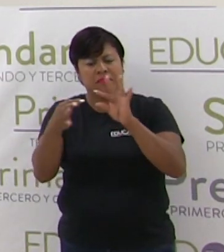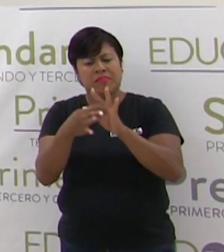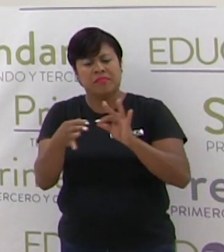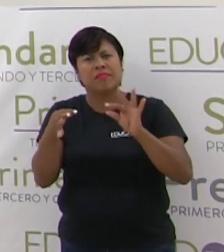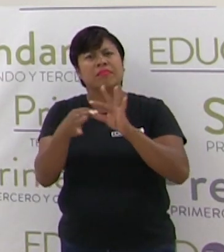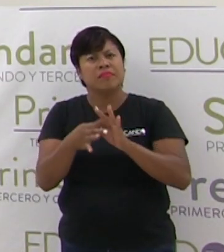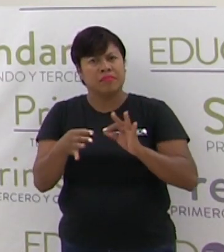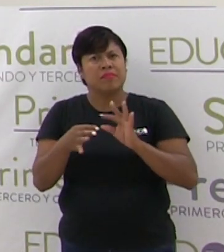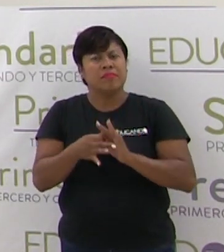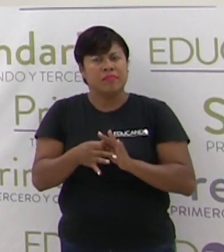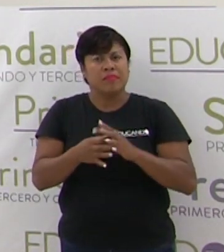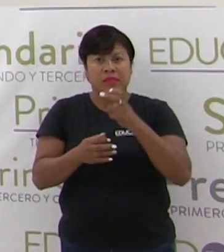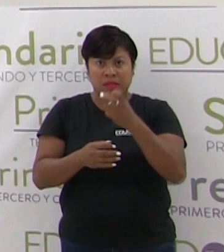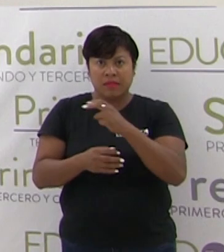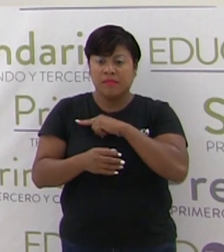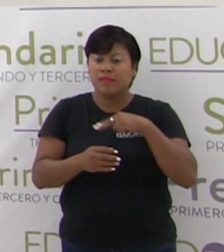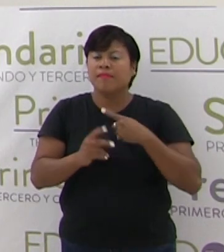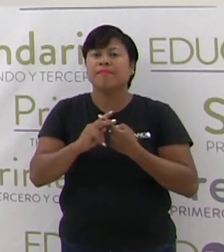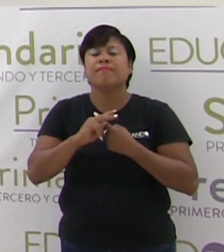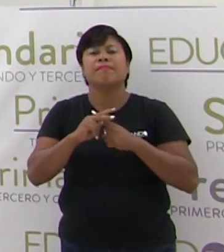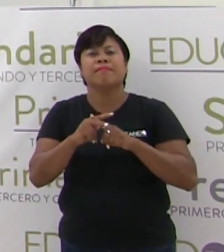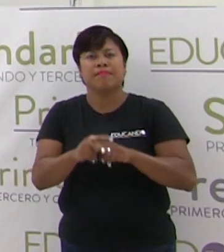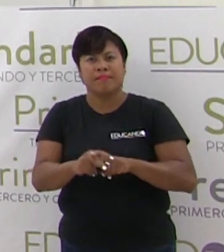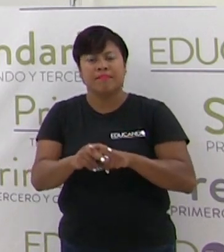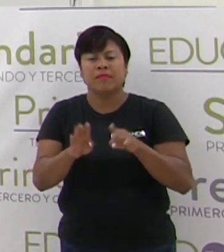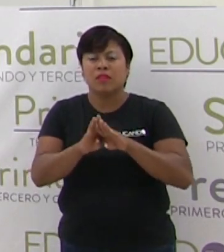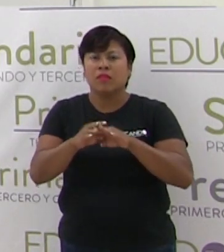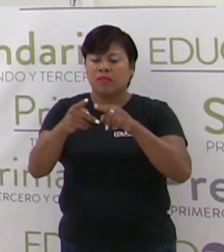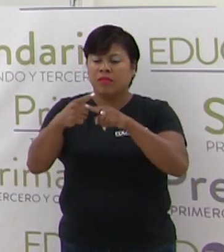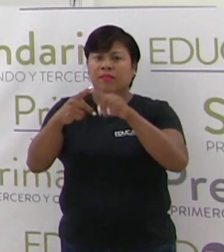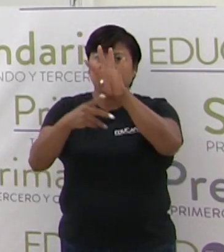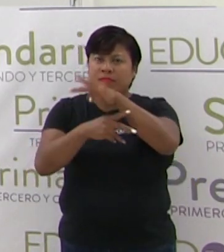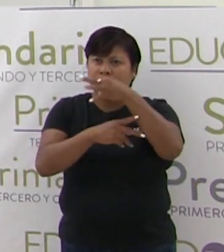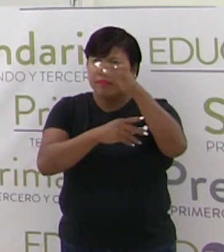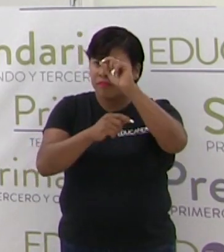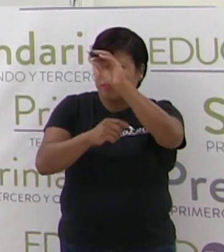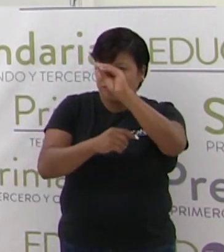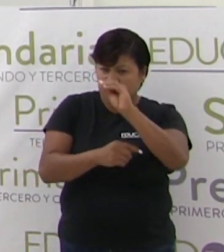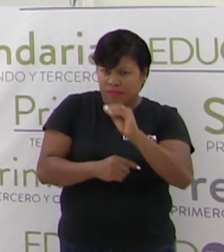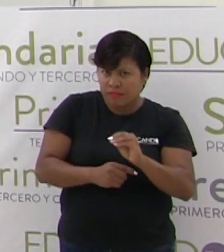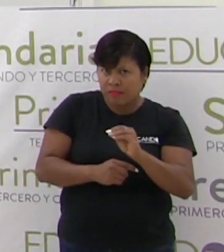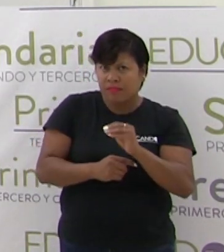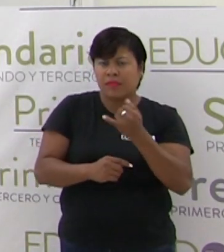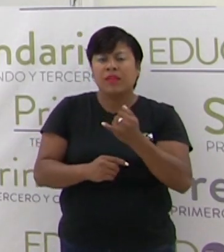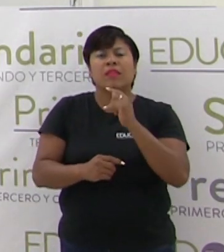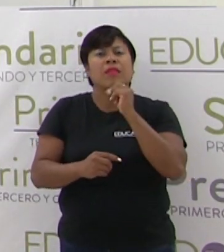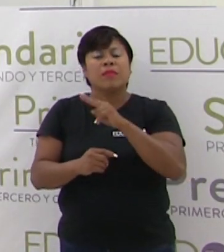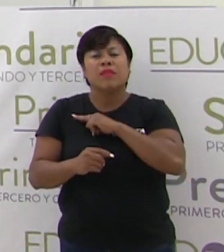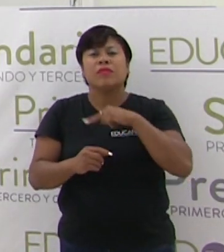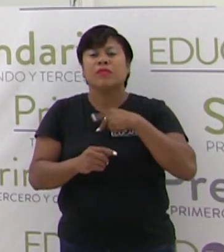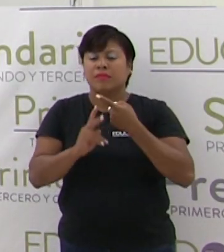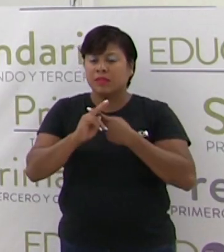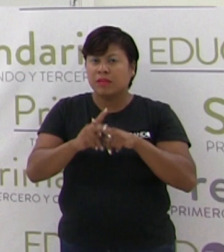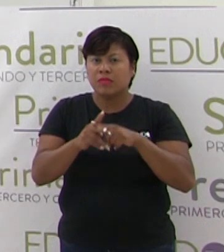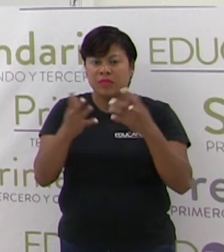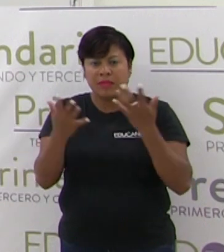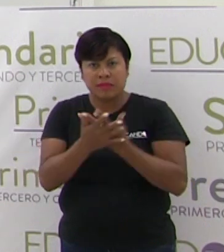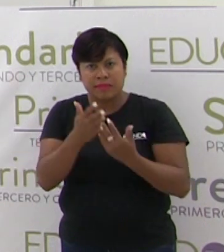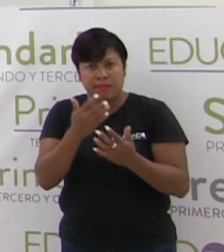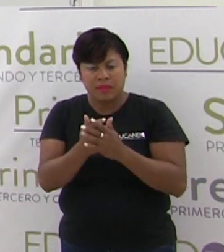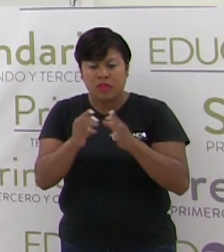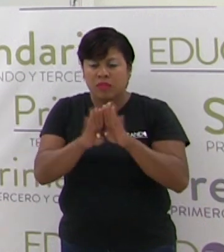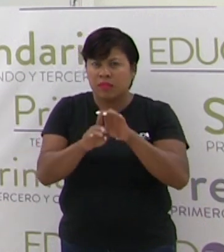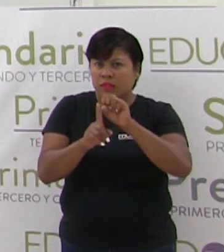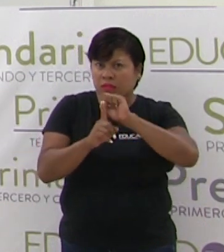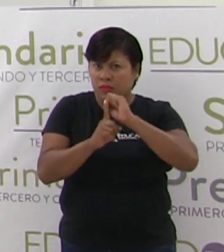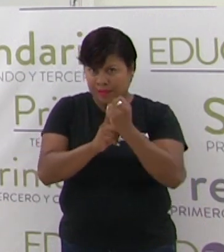desarticulando y empezamos a ver la estructura y también empezamos a construir su